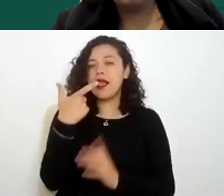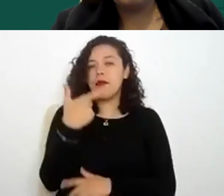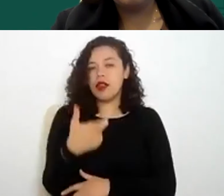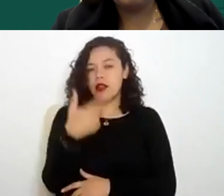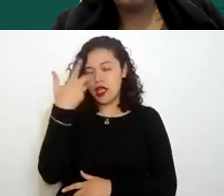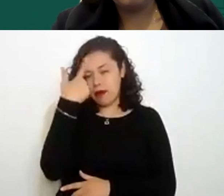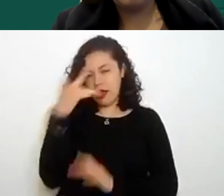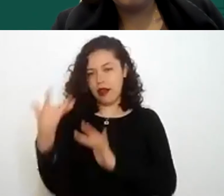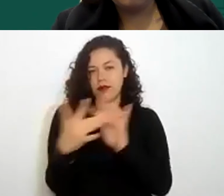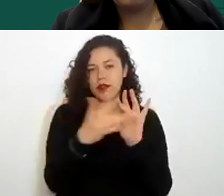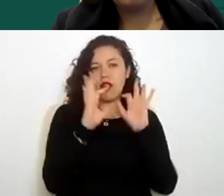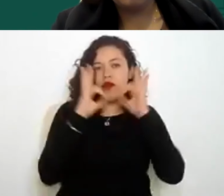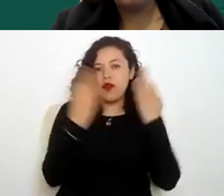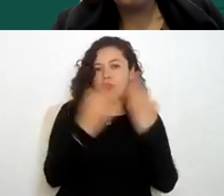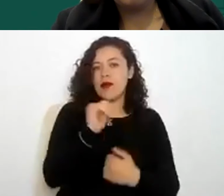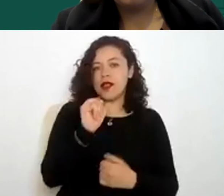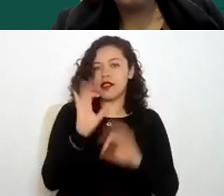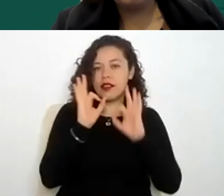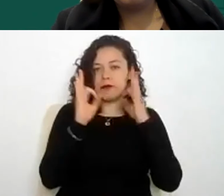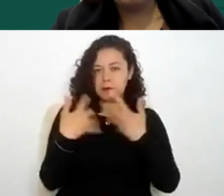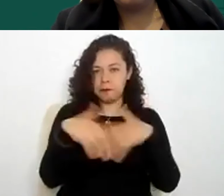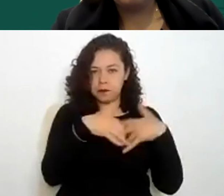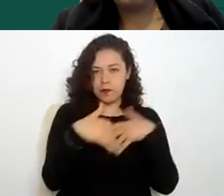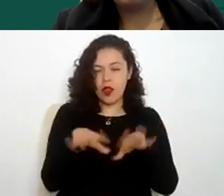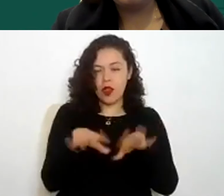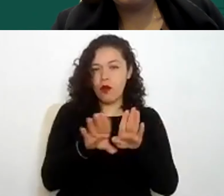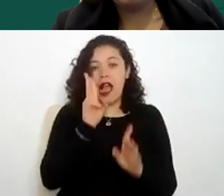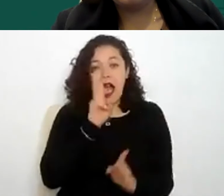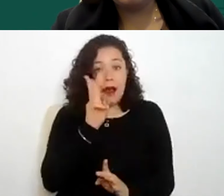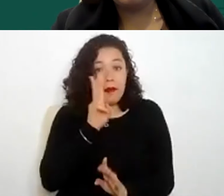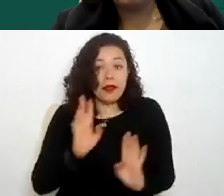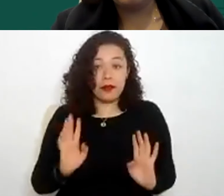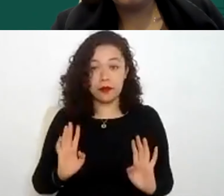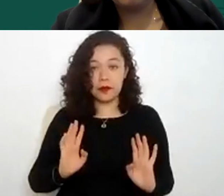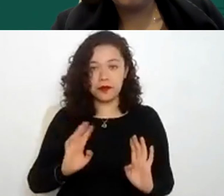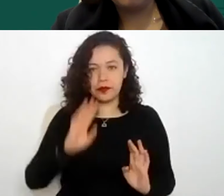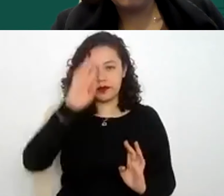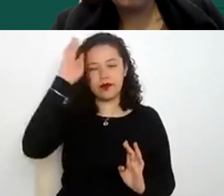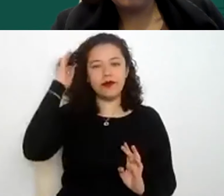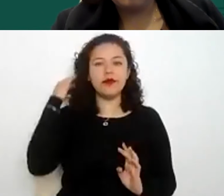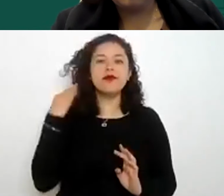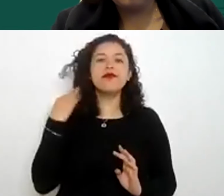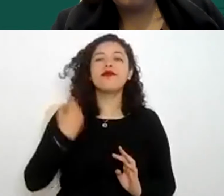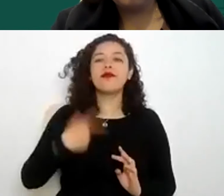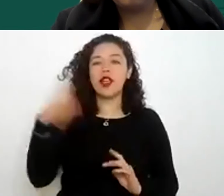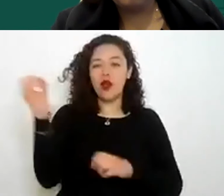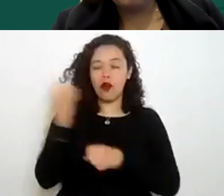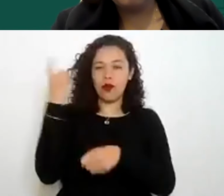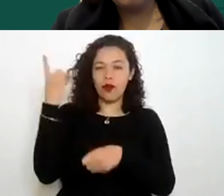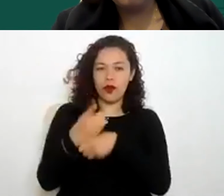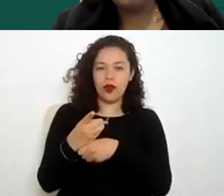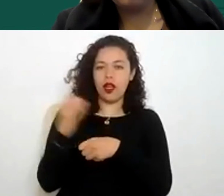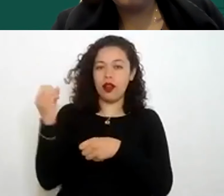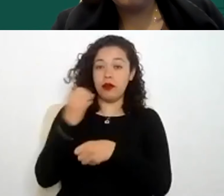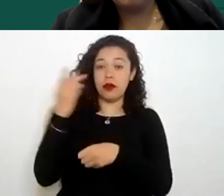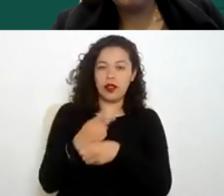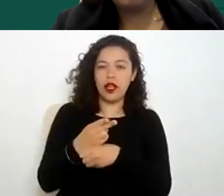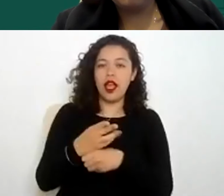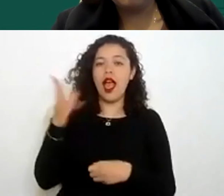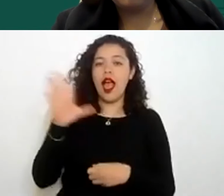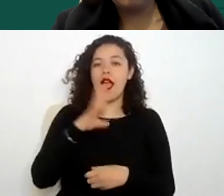les va funcionando y jalando eso, ¿no? Les digo, afortunadamente hay diferentes herramientas gratuitas